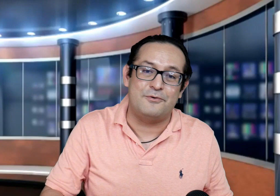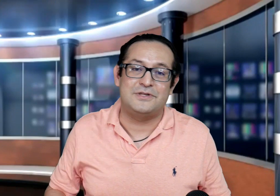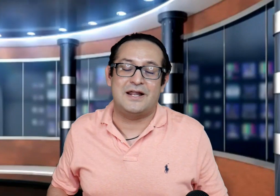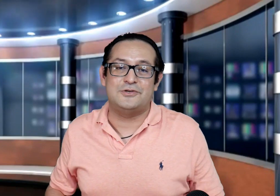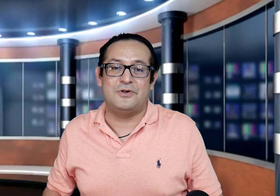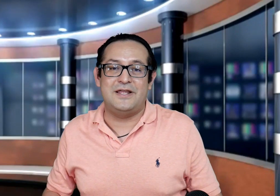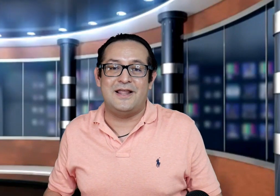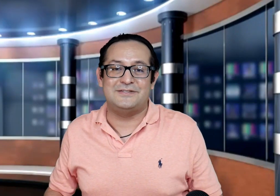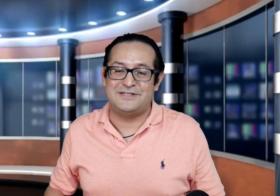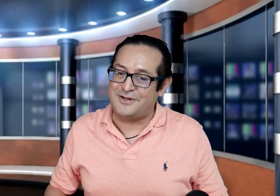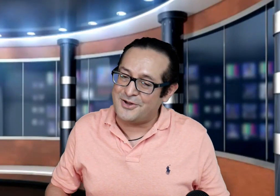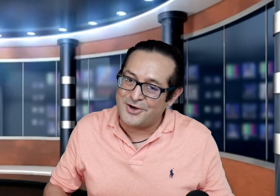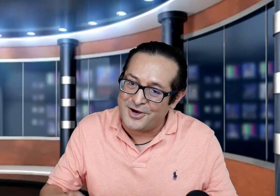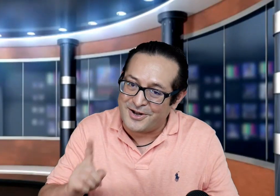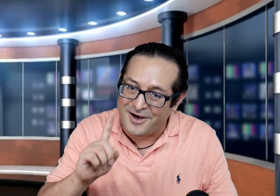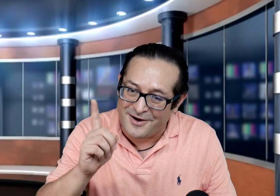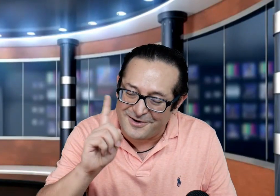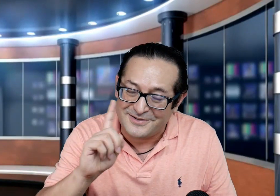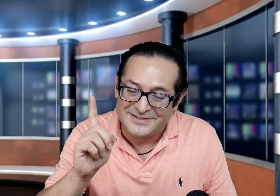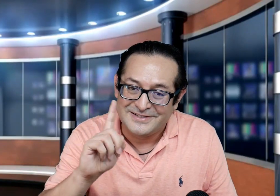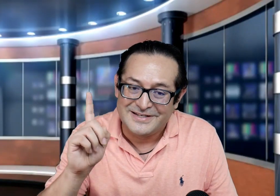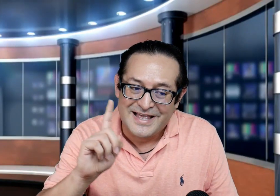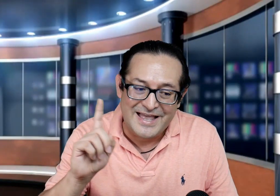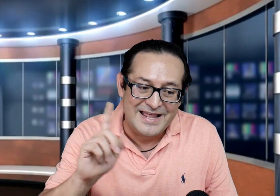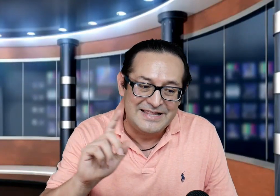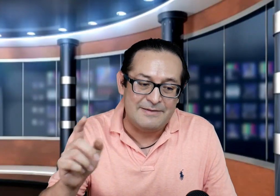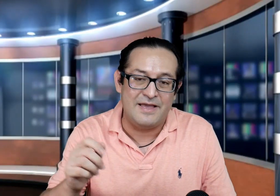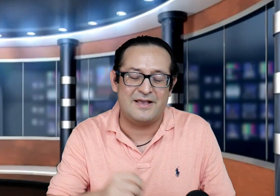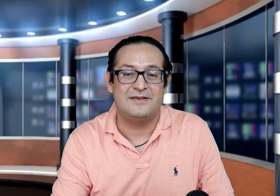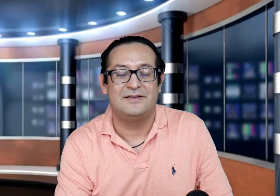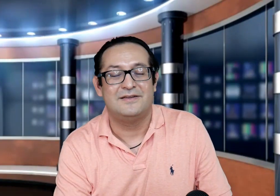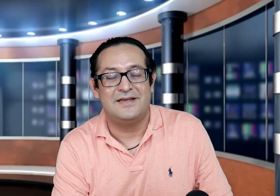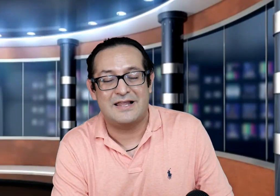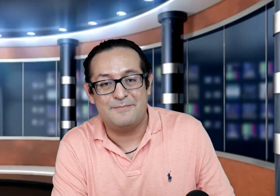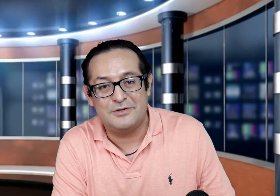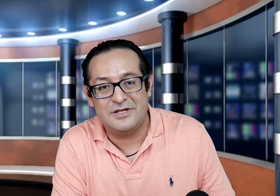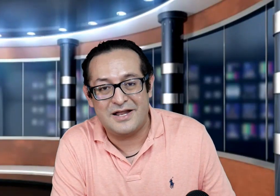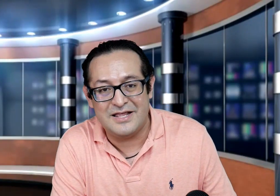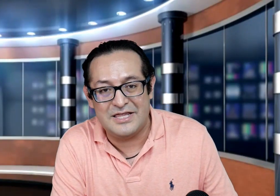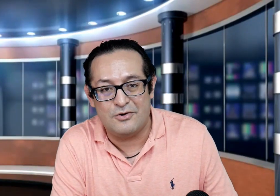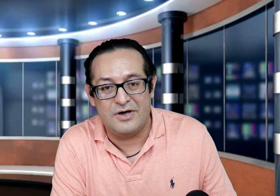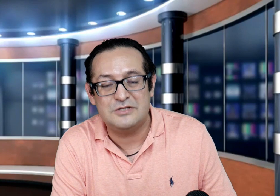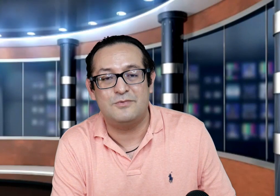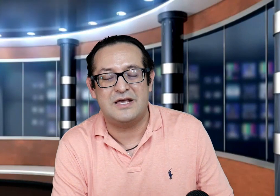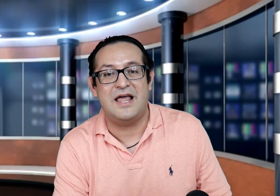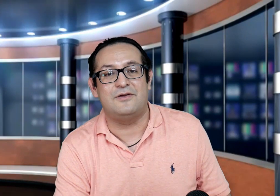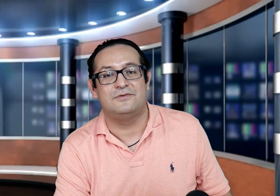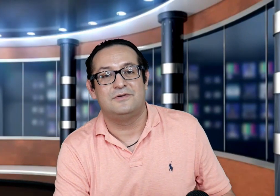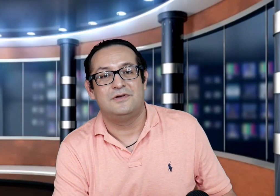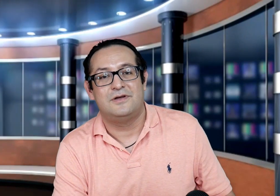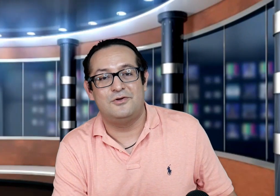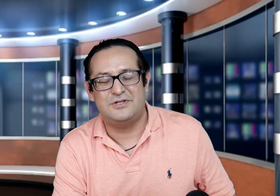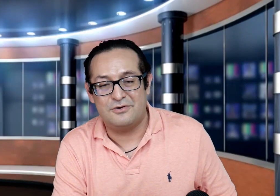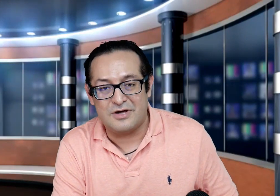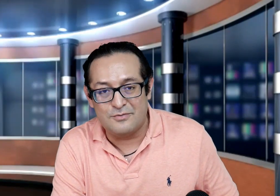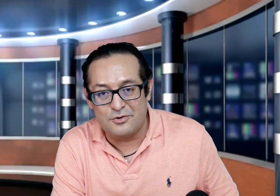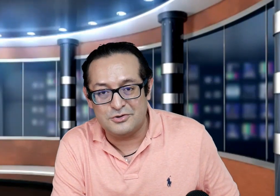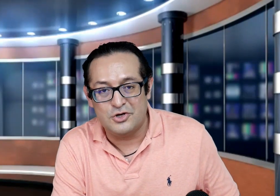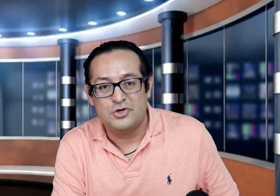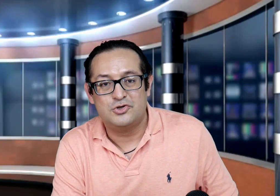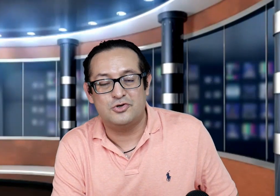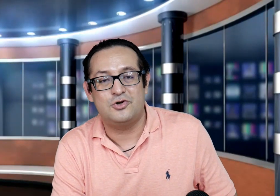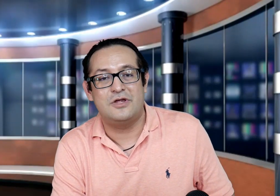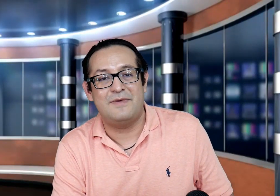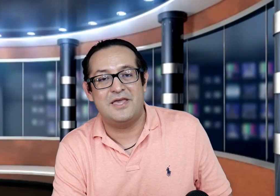a importar gasolinas. Y dice, no, no, no, no. En el T-MEC, el capítulo energético es muy claro. Los